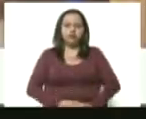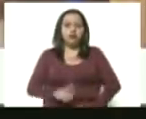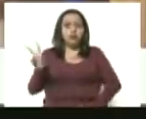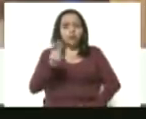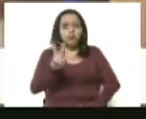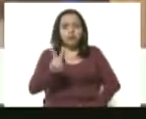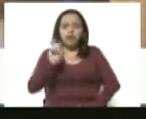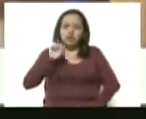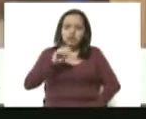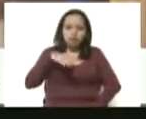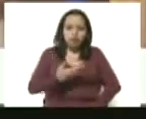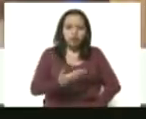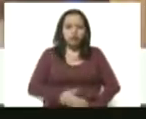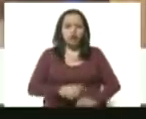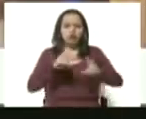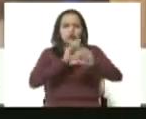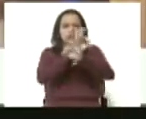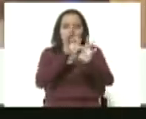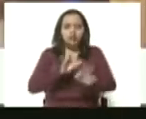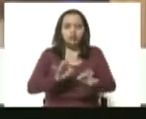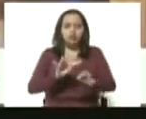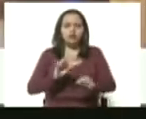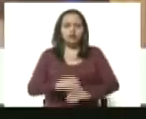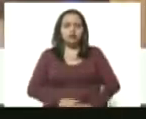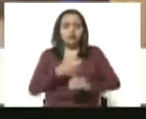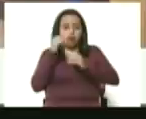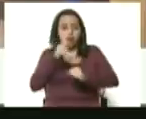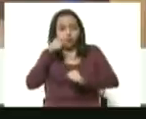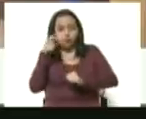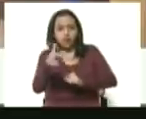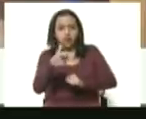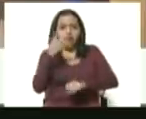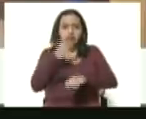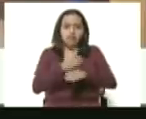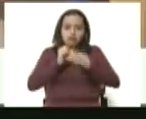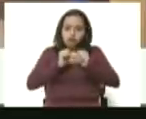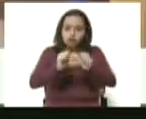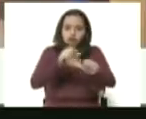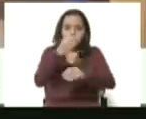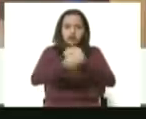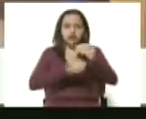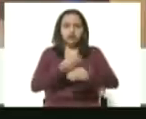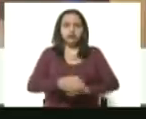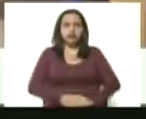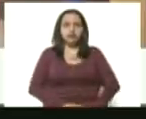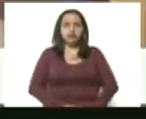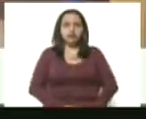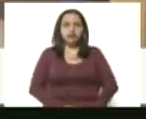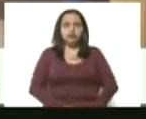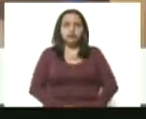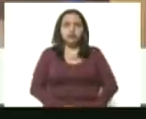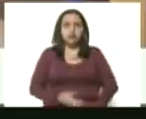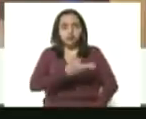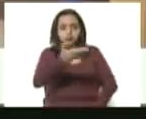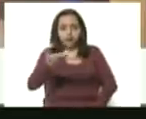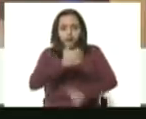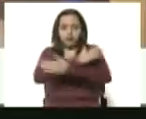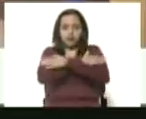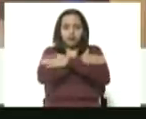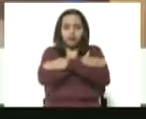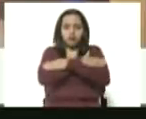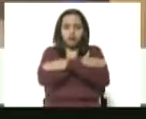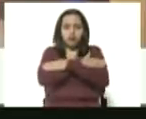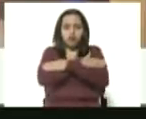Venezuela sí se puede, un nuevo modelo de seguridad. Tenemos que seguir lográndolo. Mis felicitaciones a los policías en su